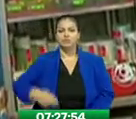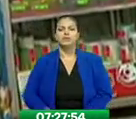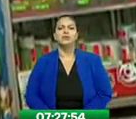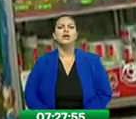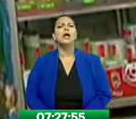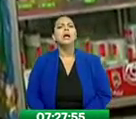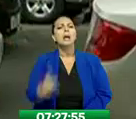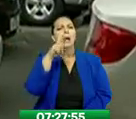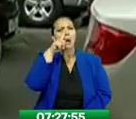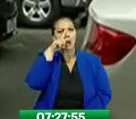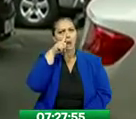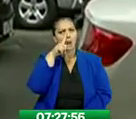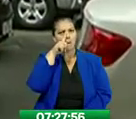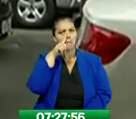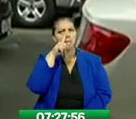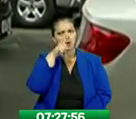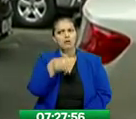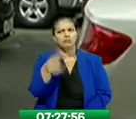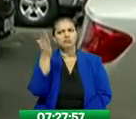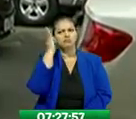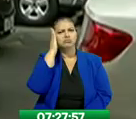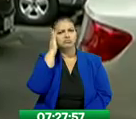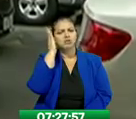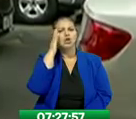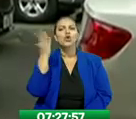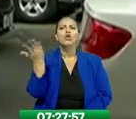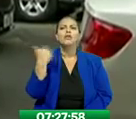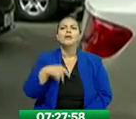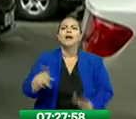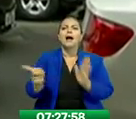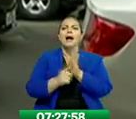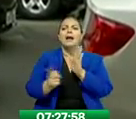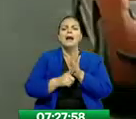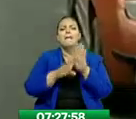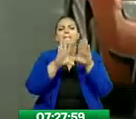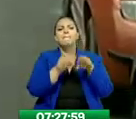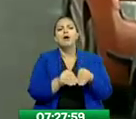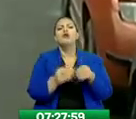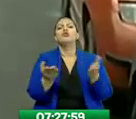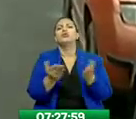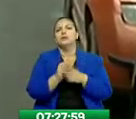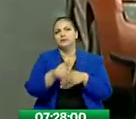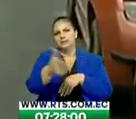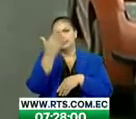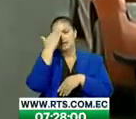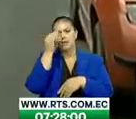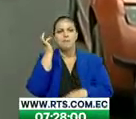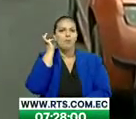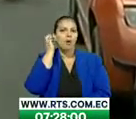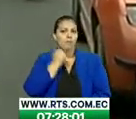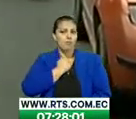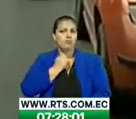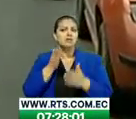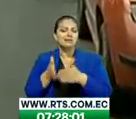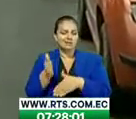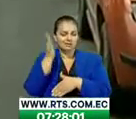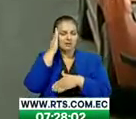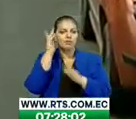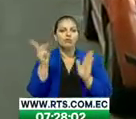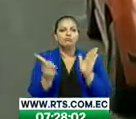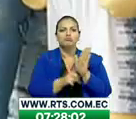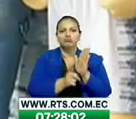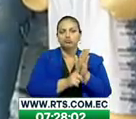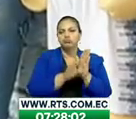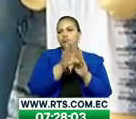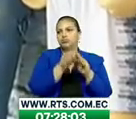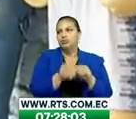conocían de dónde se apagaban eran los empleados y la dueña. Ya están demasiado, pues este es el robo de adentro mismo, no es de